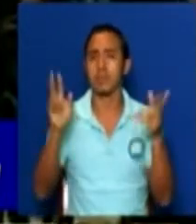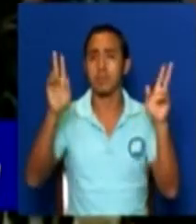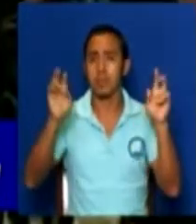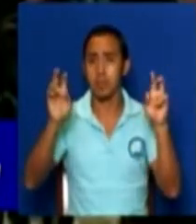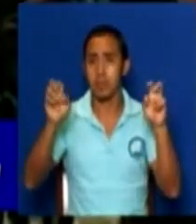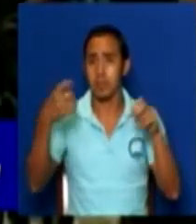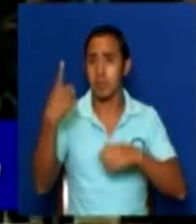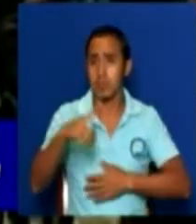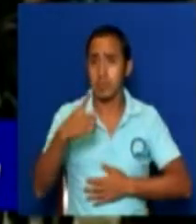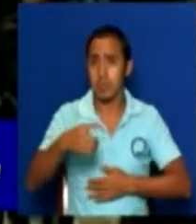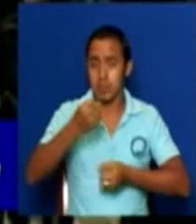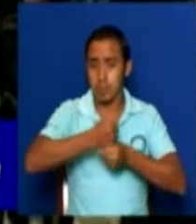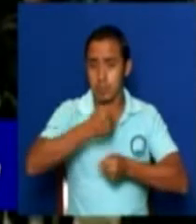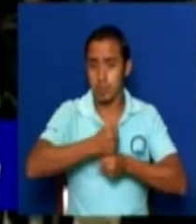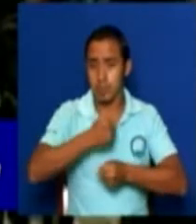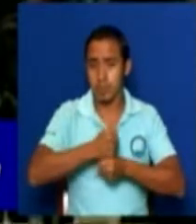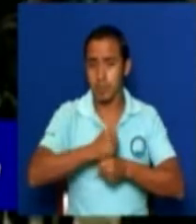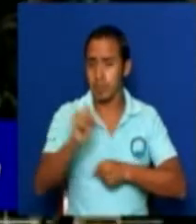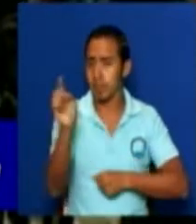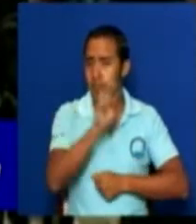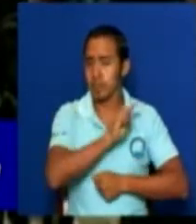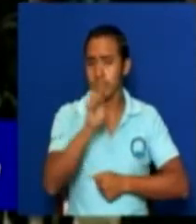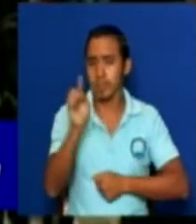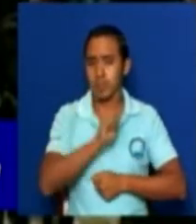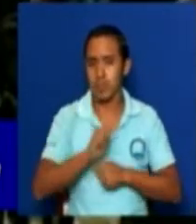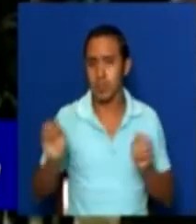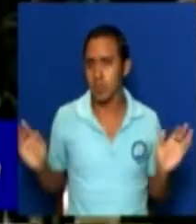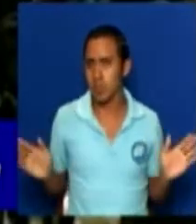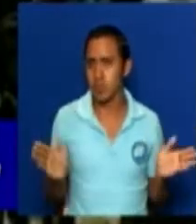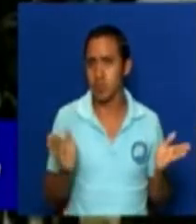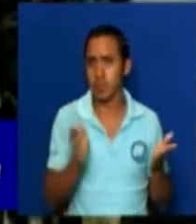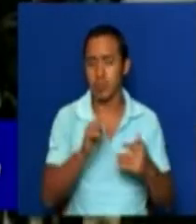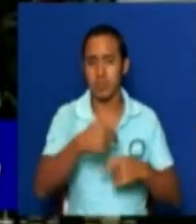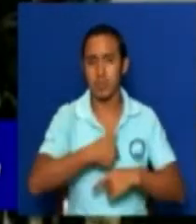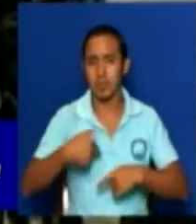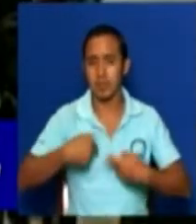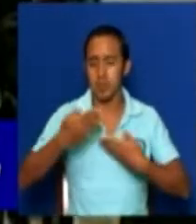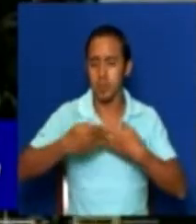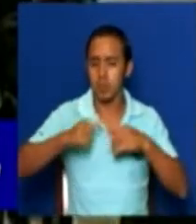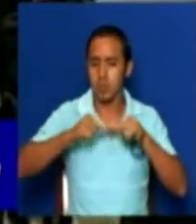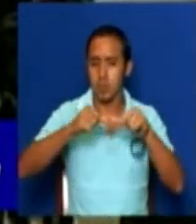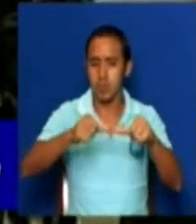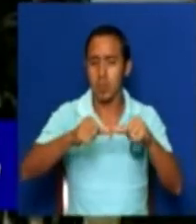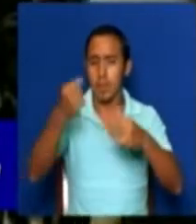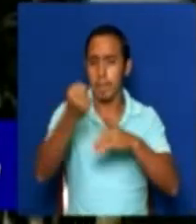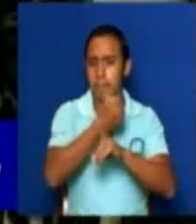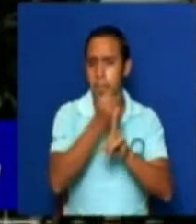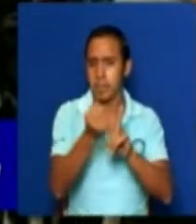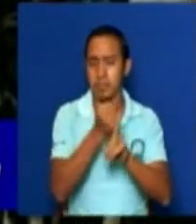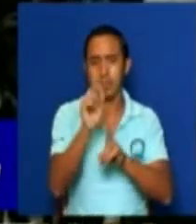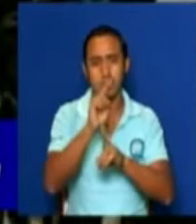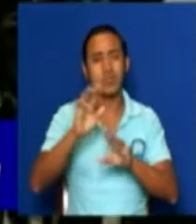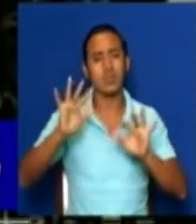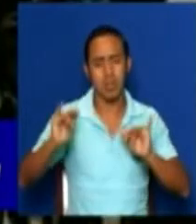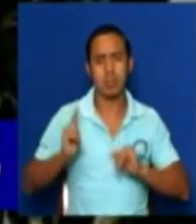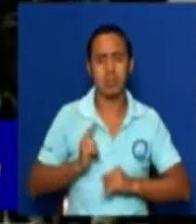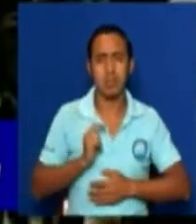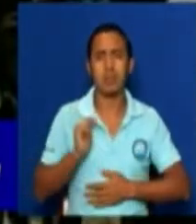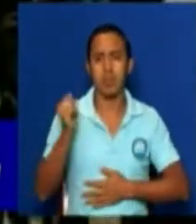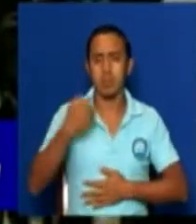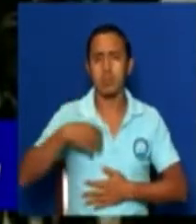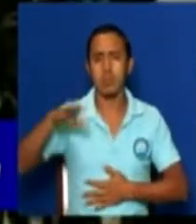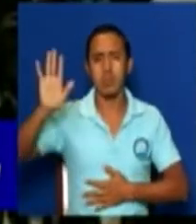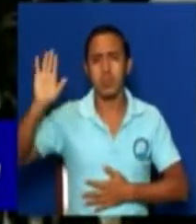de los derechos laborales, no fomentar que se continúen violentando. Hay un compromiso. Entonces